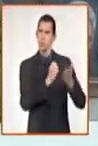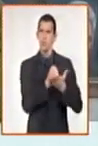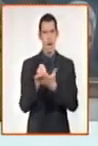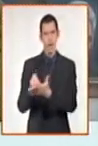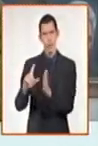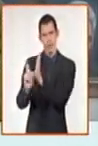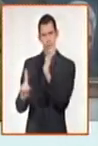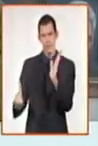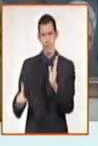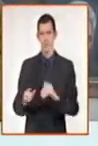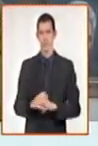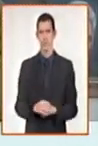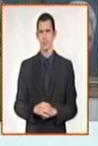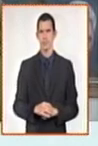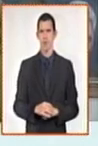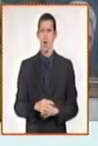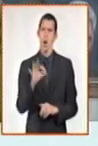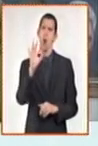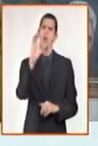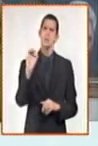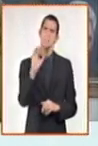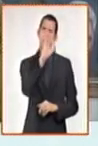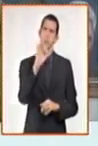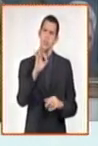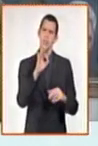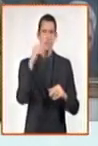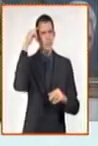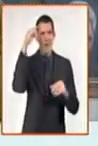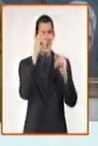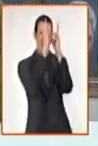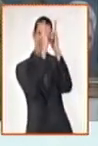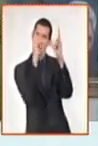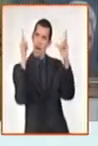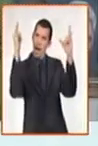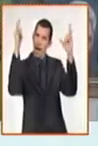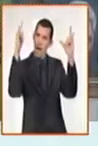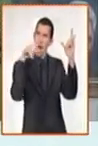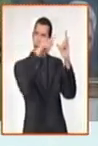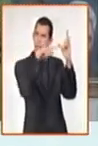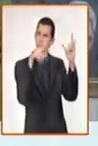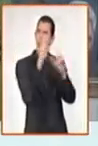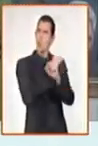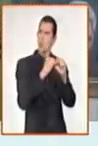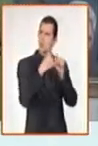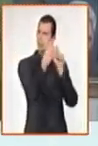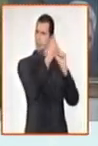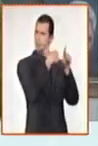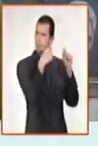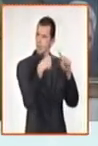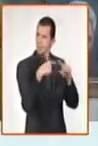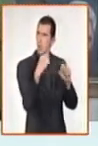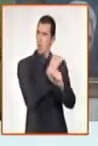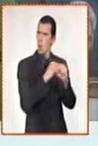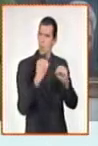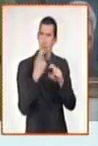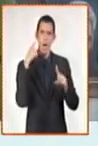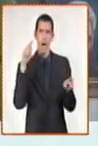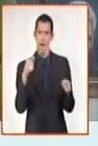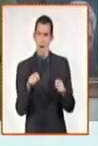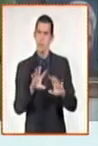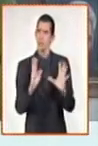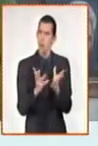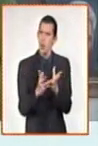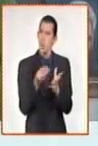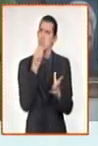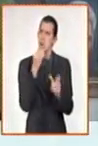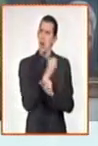provincia ya está restablecido y el 80% de las radiobases no todavía están trabajando. Por supuesto, muchas de ellas con respaldo de grupos electrógenos, a partir